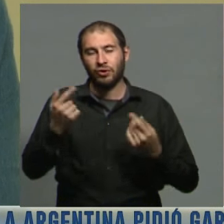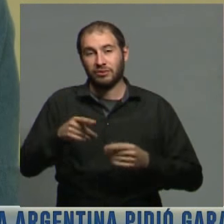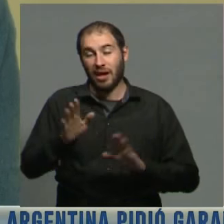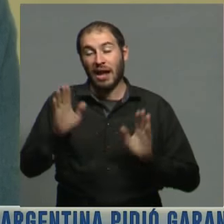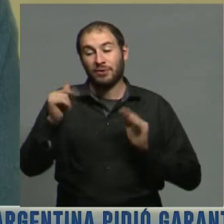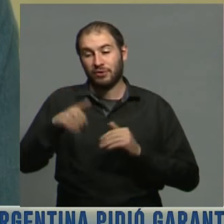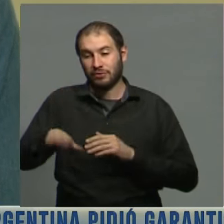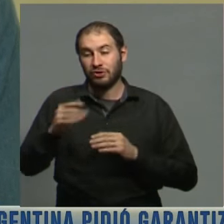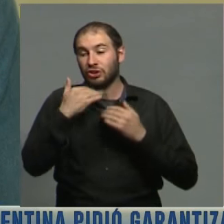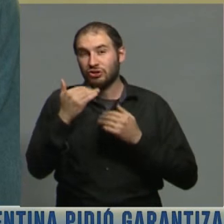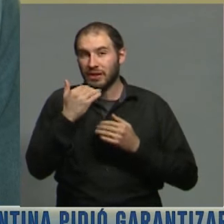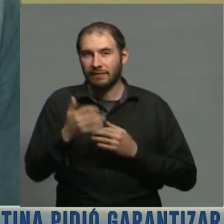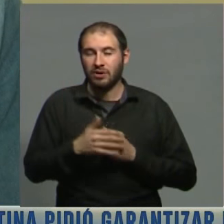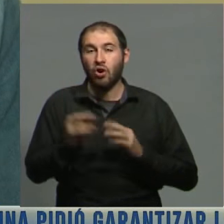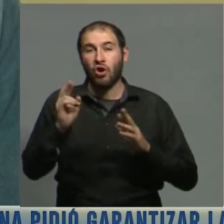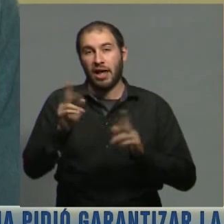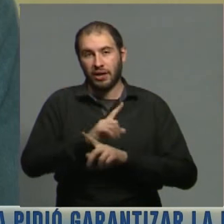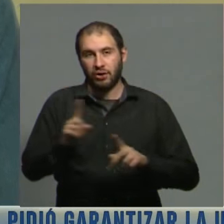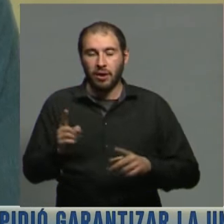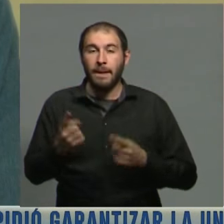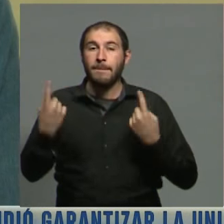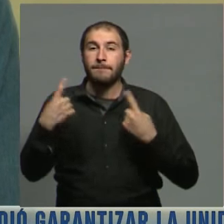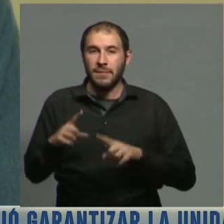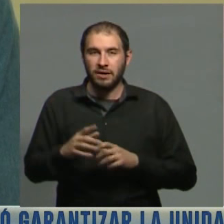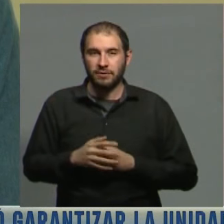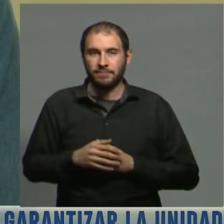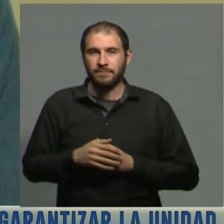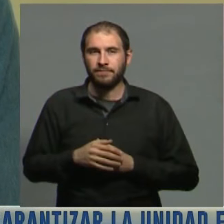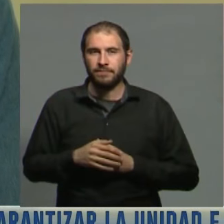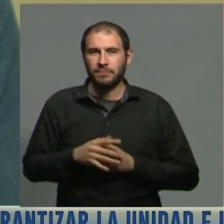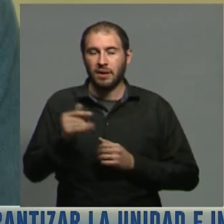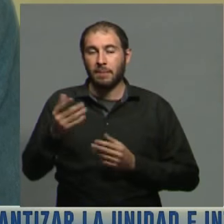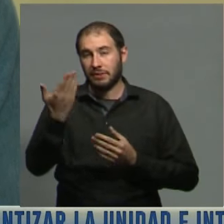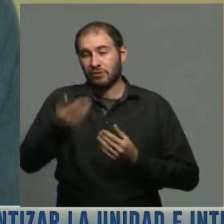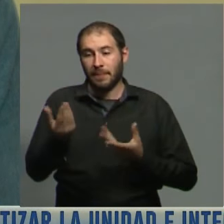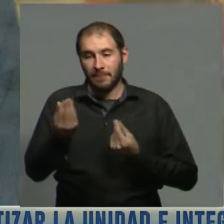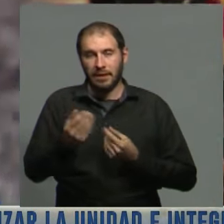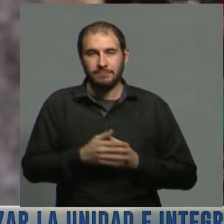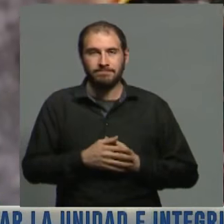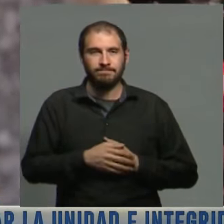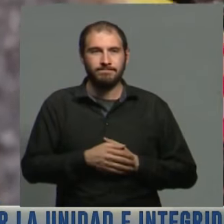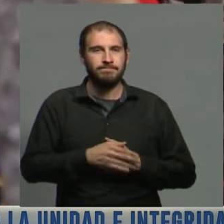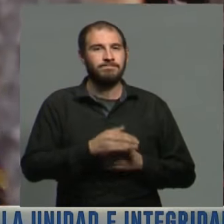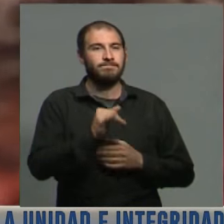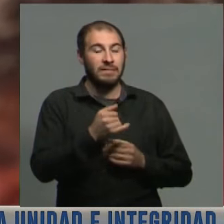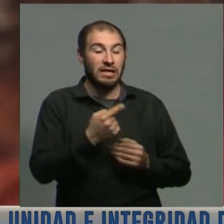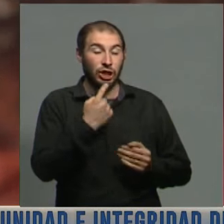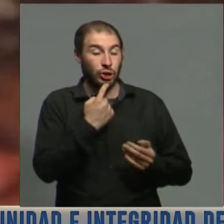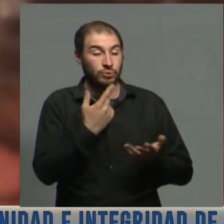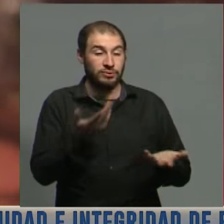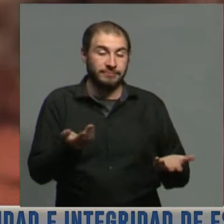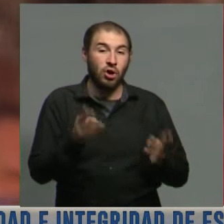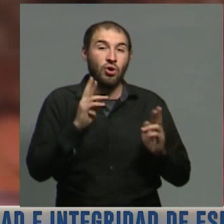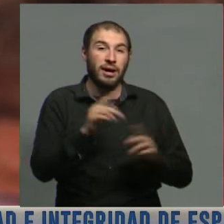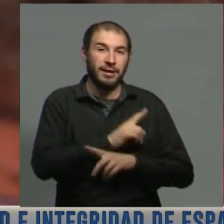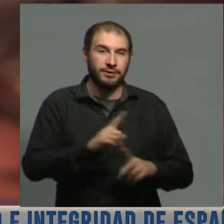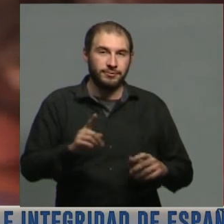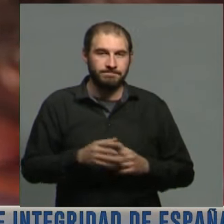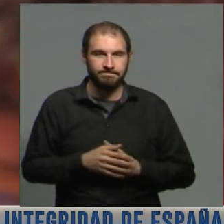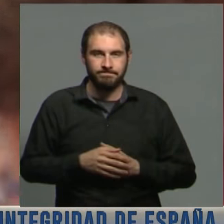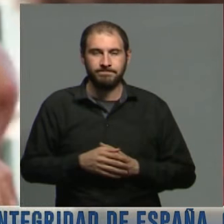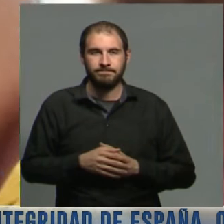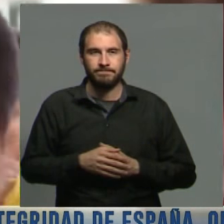ocurrir, digamos, no es seguro y ojalá que no, pero es lo que por ahí teme la población. Corremos ese riesgo, esperemos que no ocurra nada.